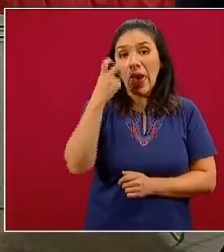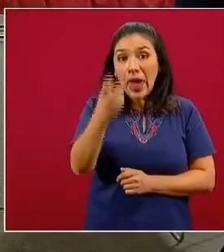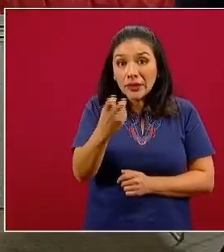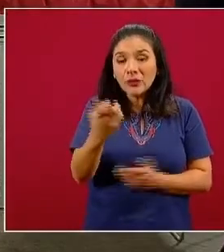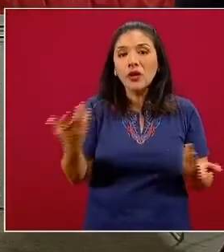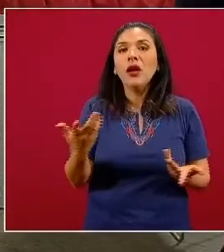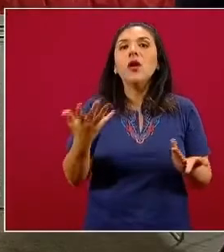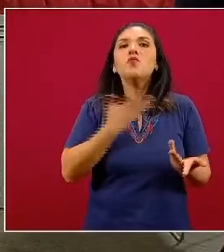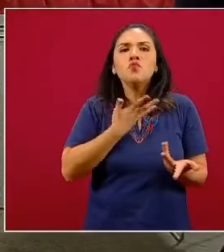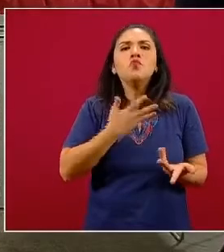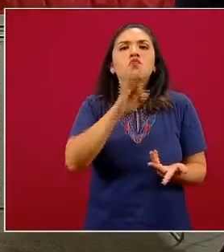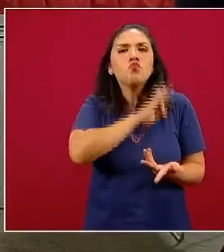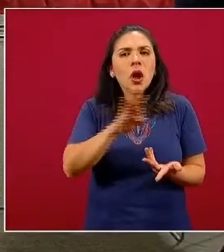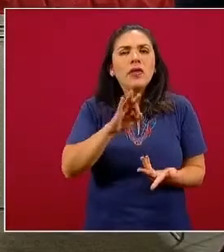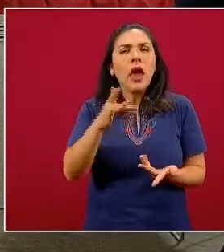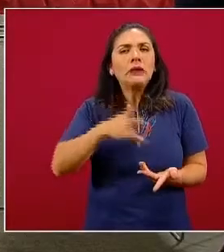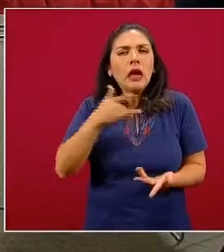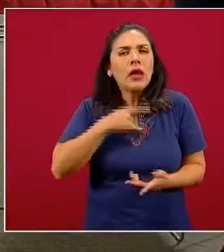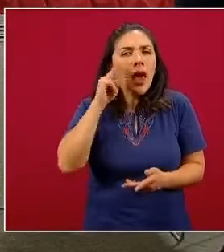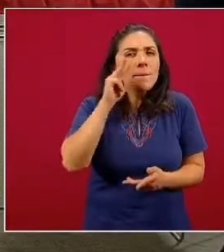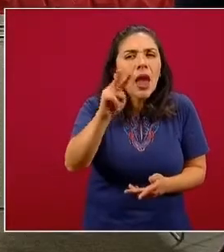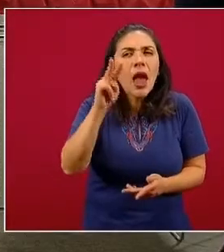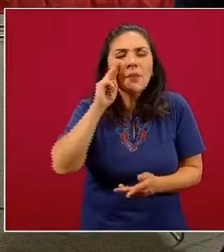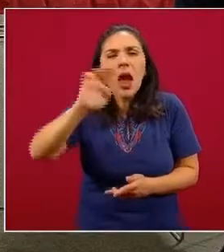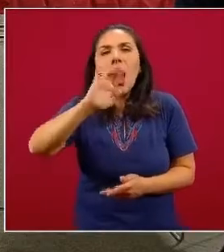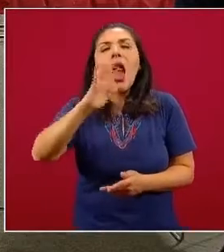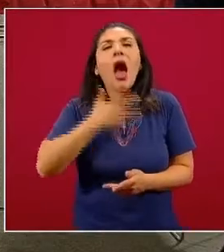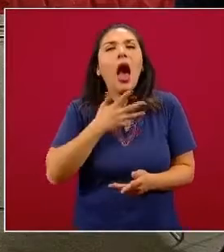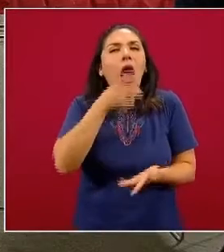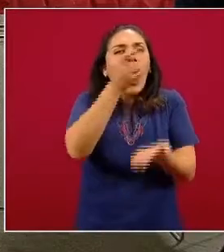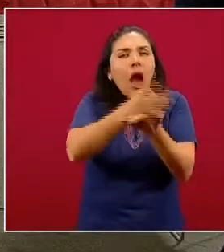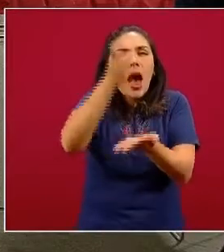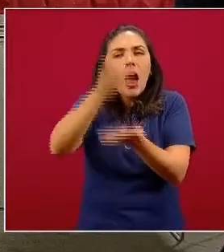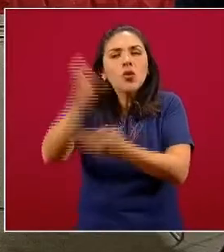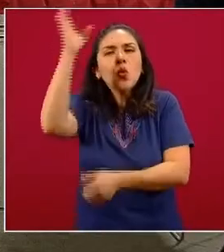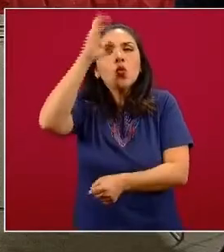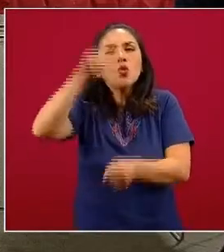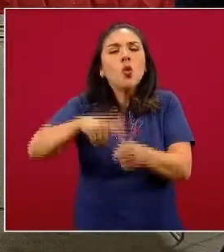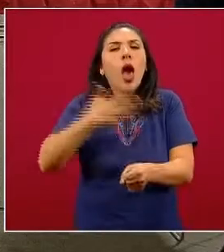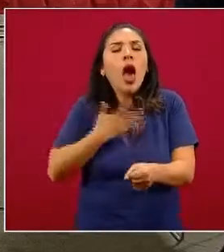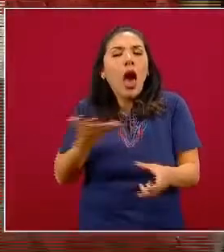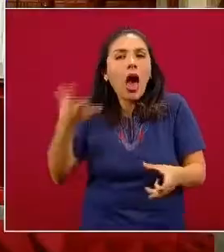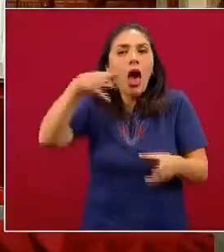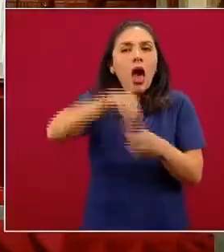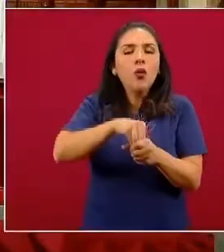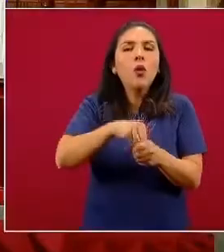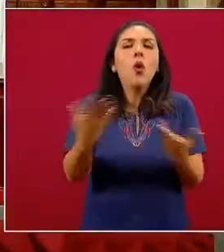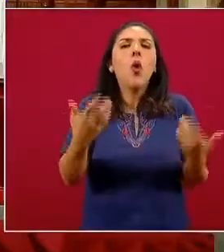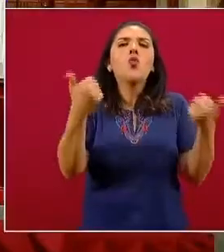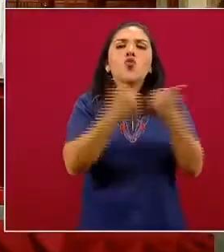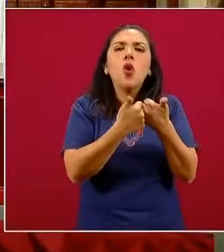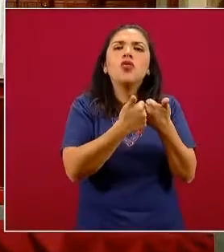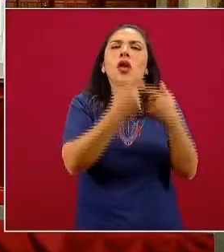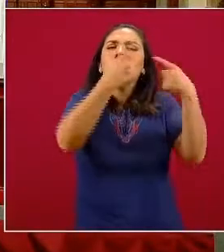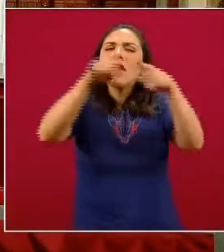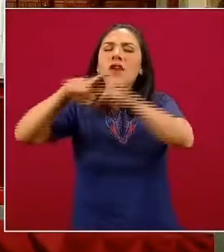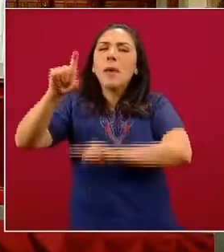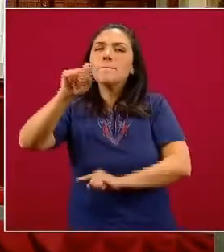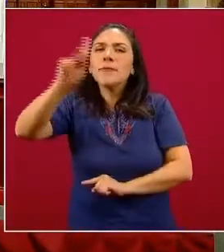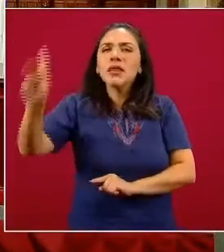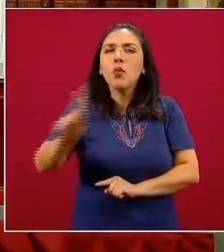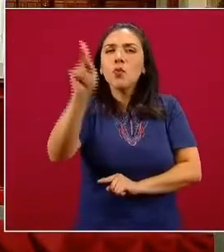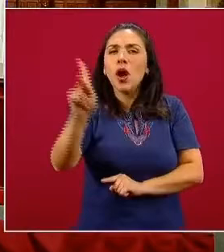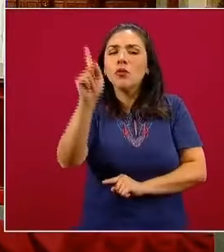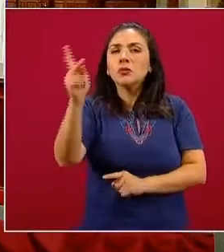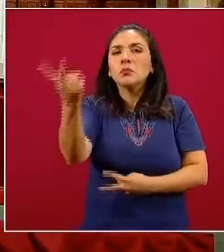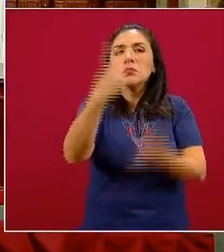poder reconocer estas culturas de las que somos parte a través de los 20 pueblos que